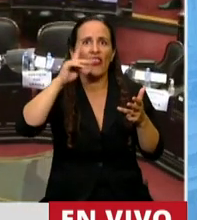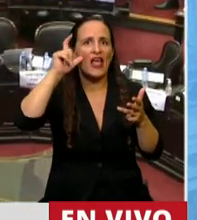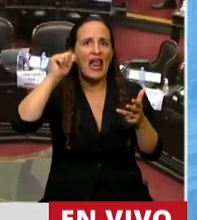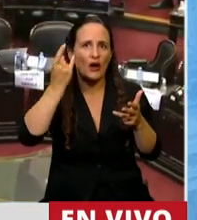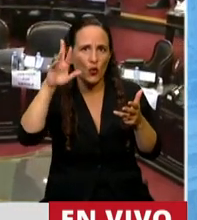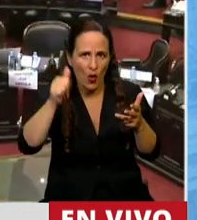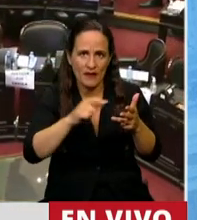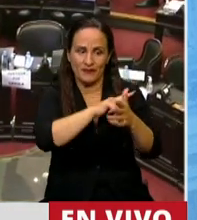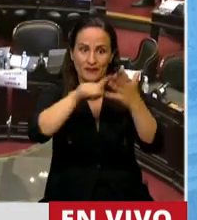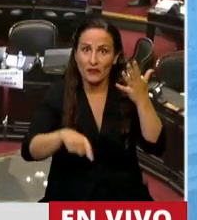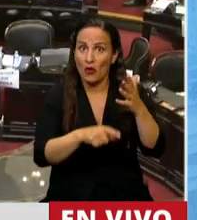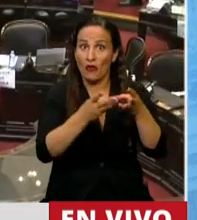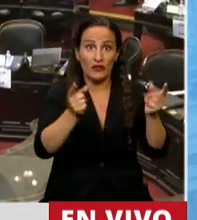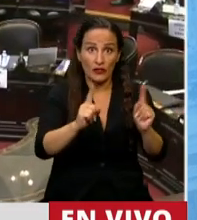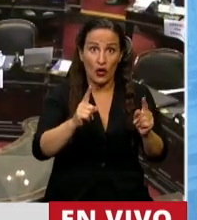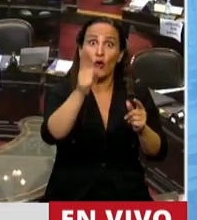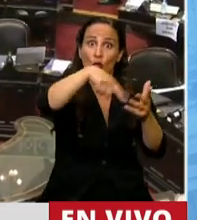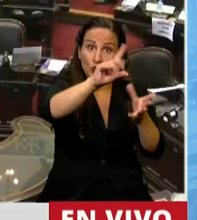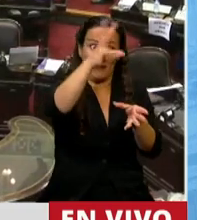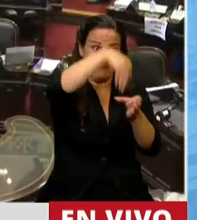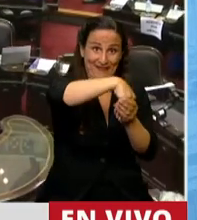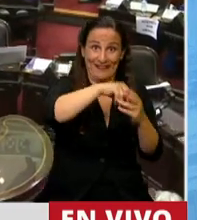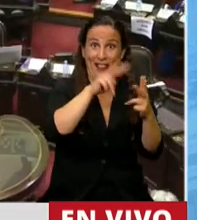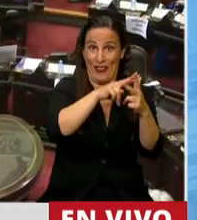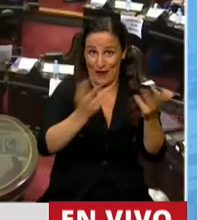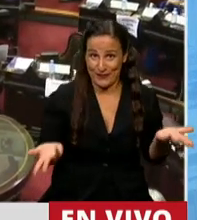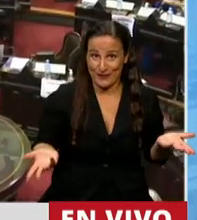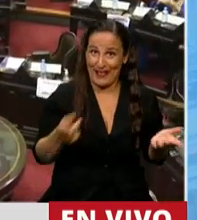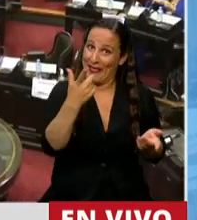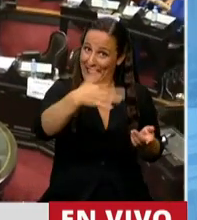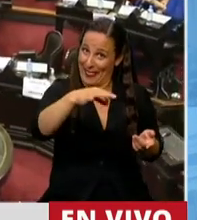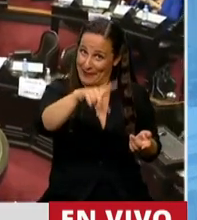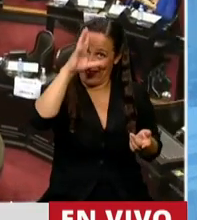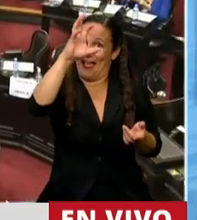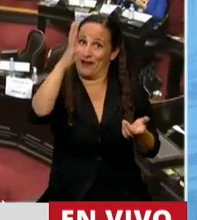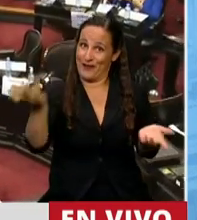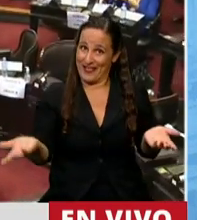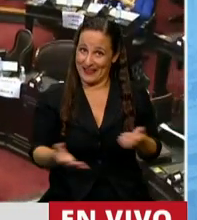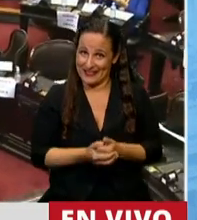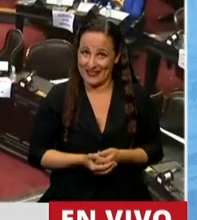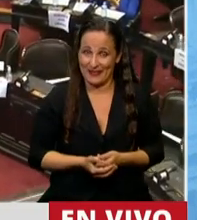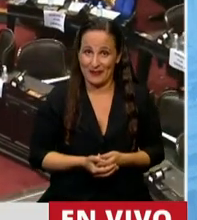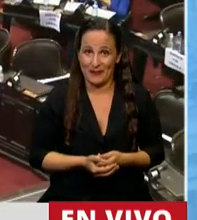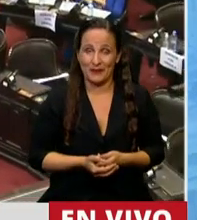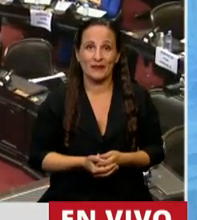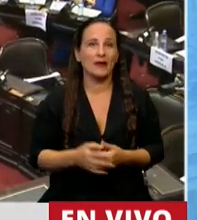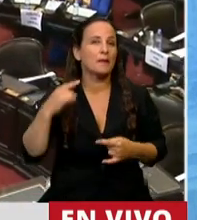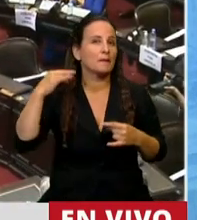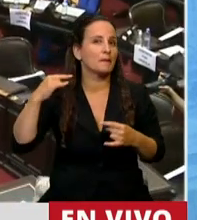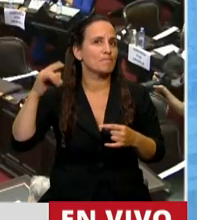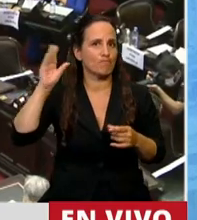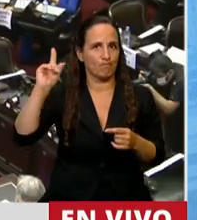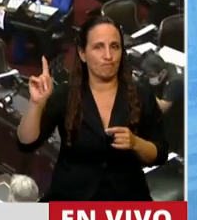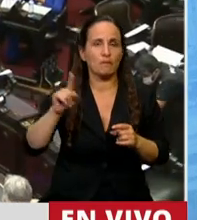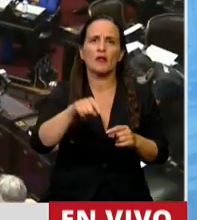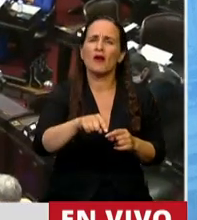partido. Usted formó parte de 2 de esos gobiernos, debería acordarse, diputado preopinante. Y hablamos de chiquero